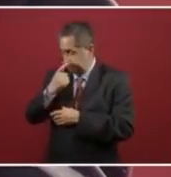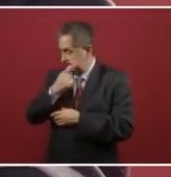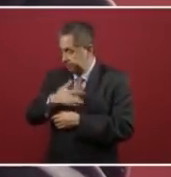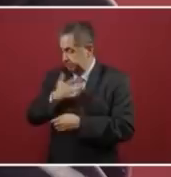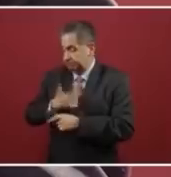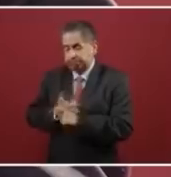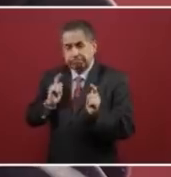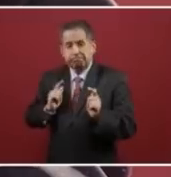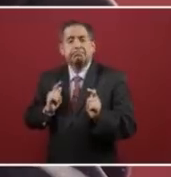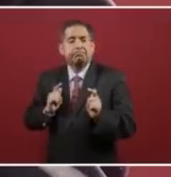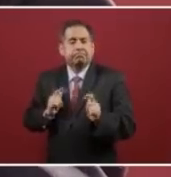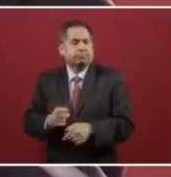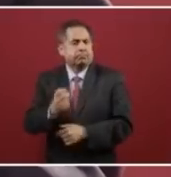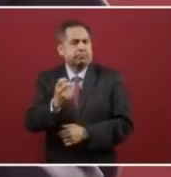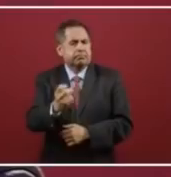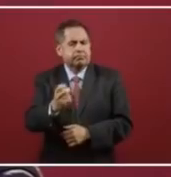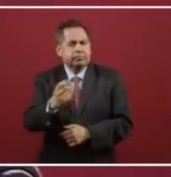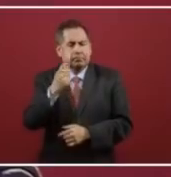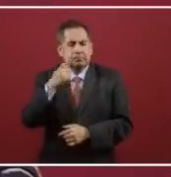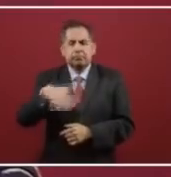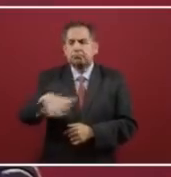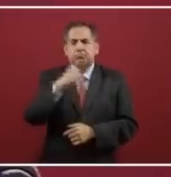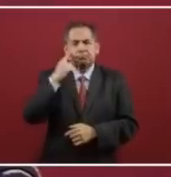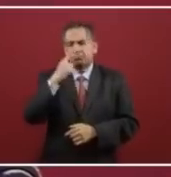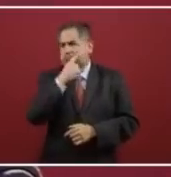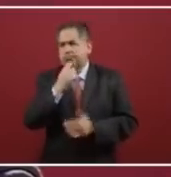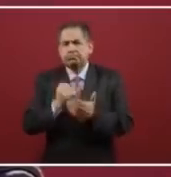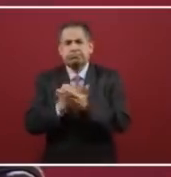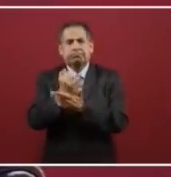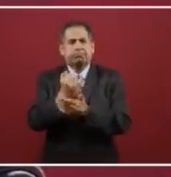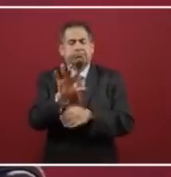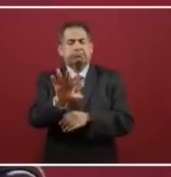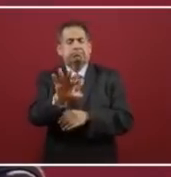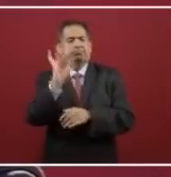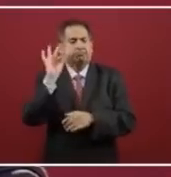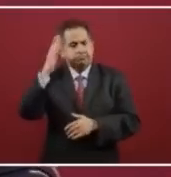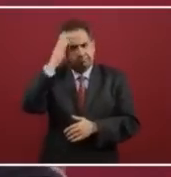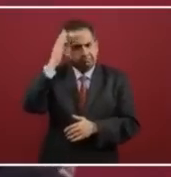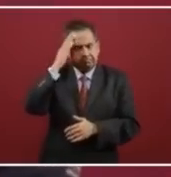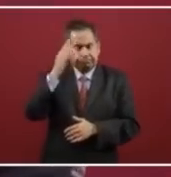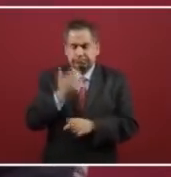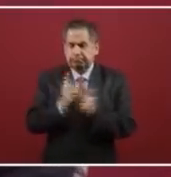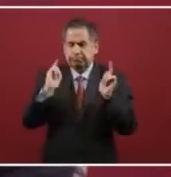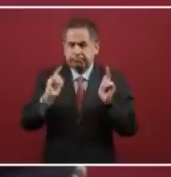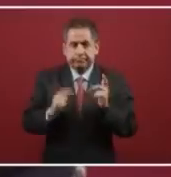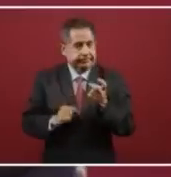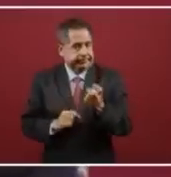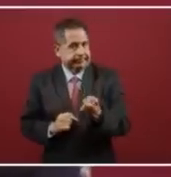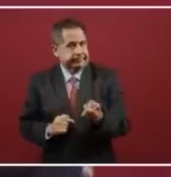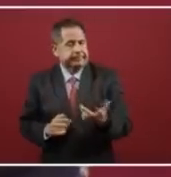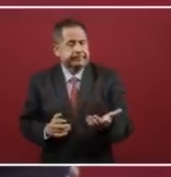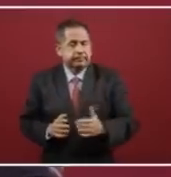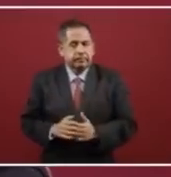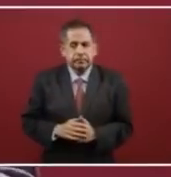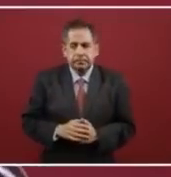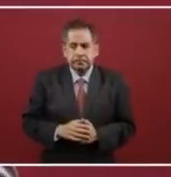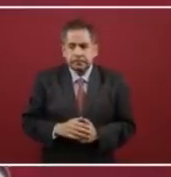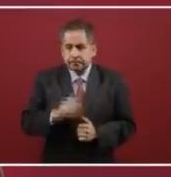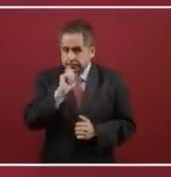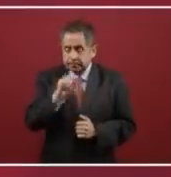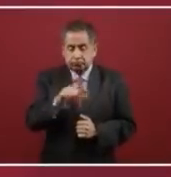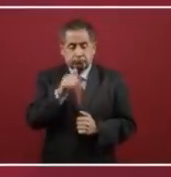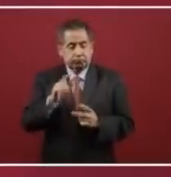el que haya democracia sindical es muy importante